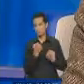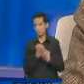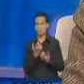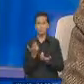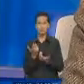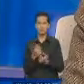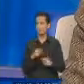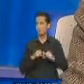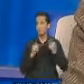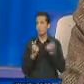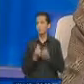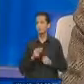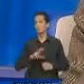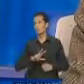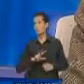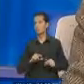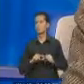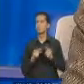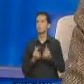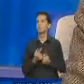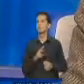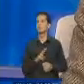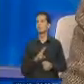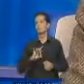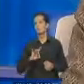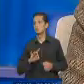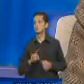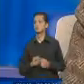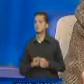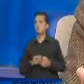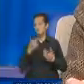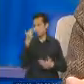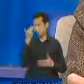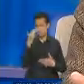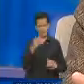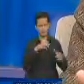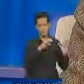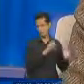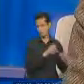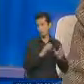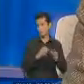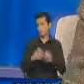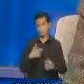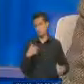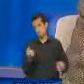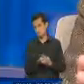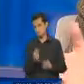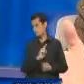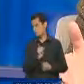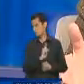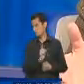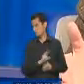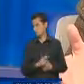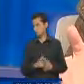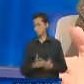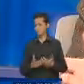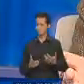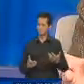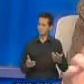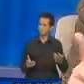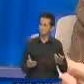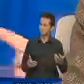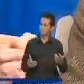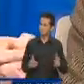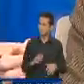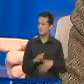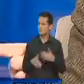Patriótica, de Creo, de Suma en su manifestación. Pero espiritualmente creo que quedan unidos,